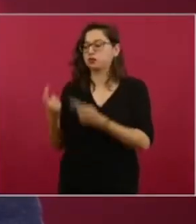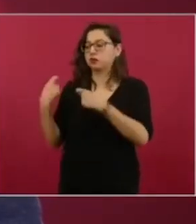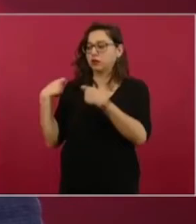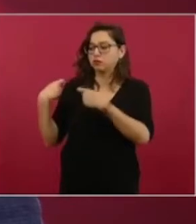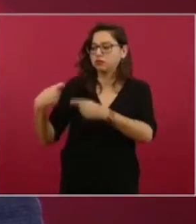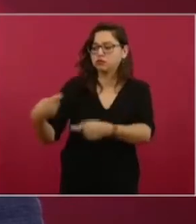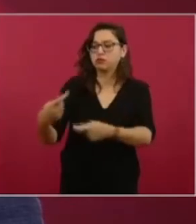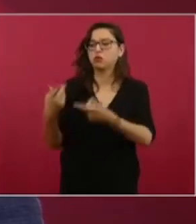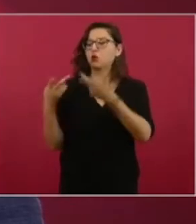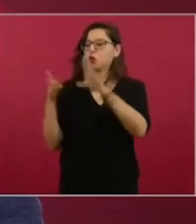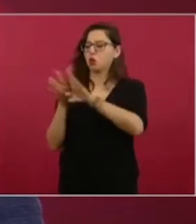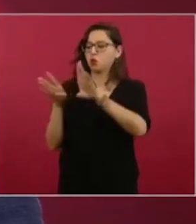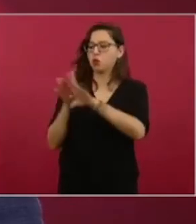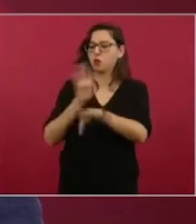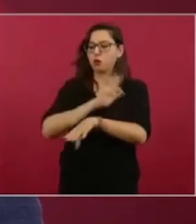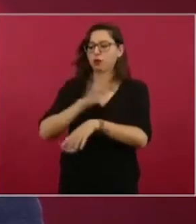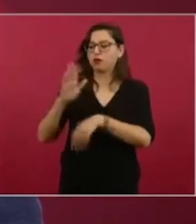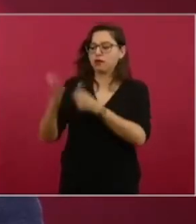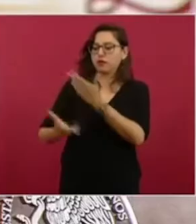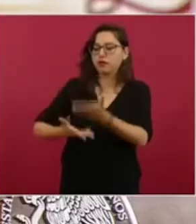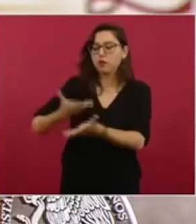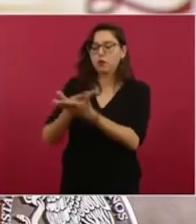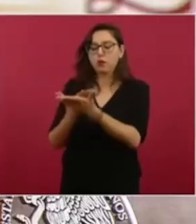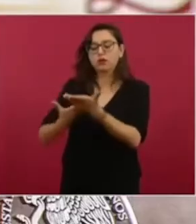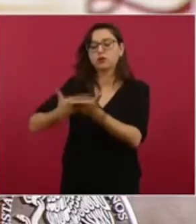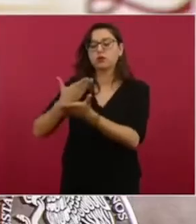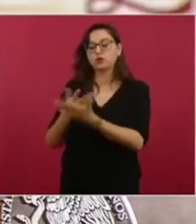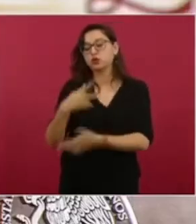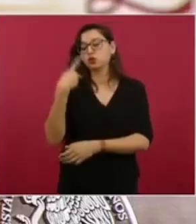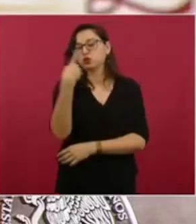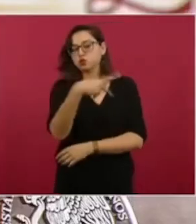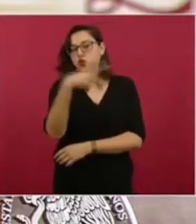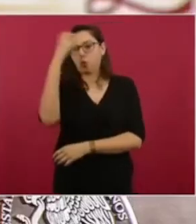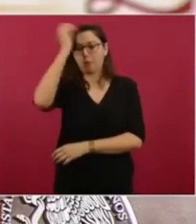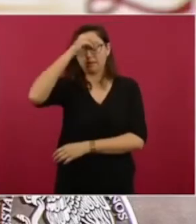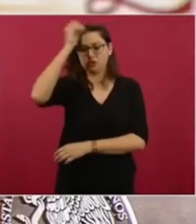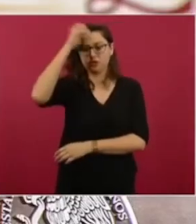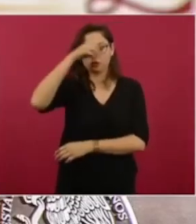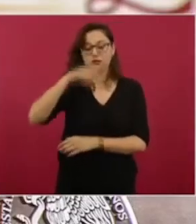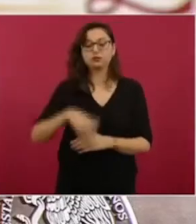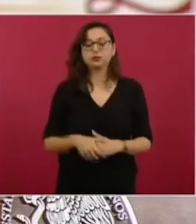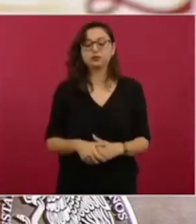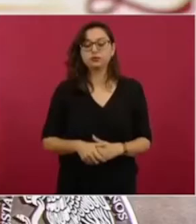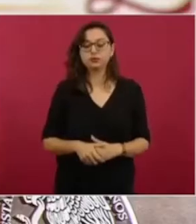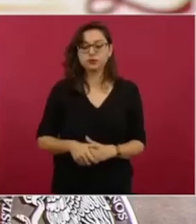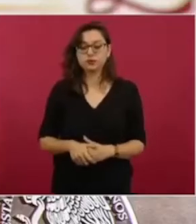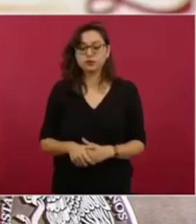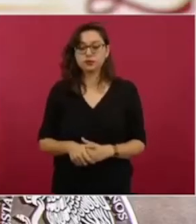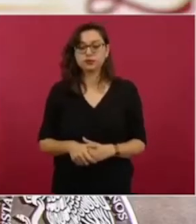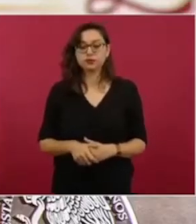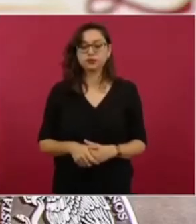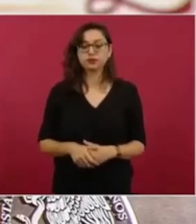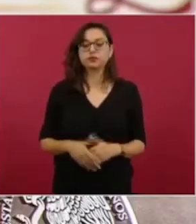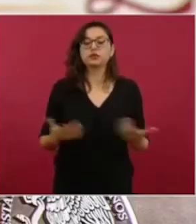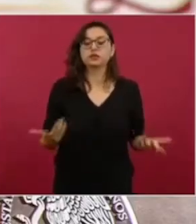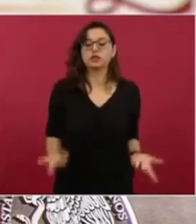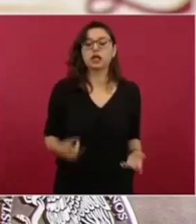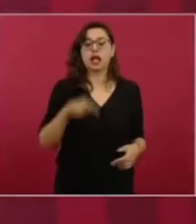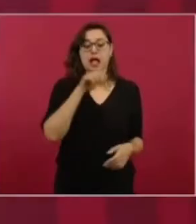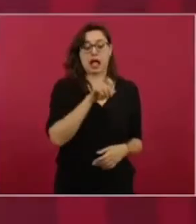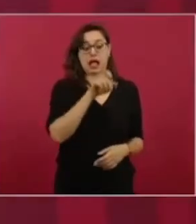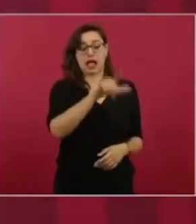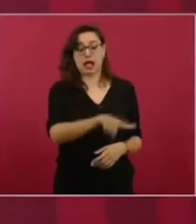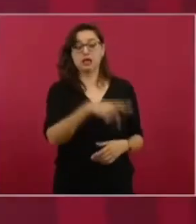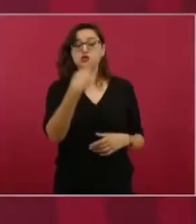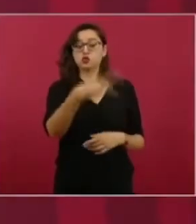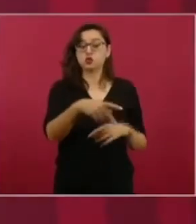se proponen desde esta Dirección General. Y también que con su equipo ha participado en forma